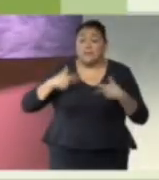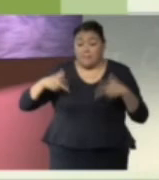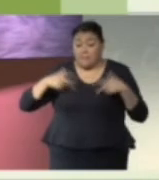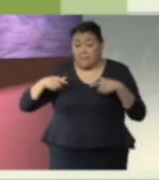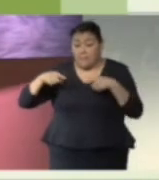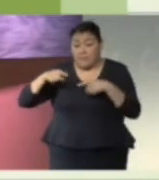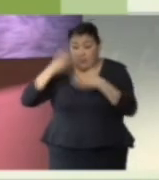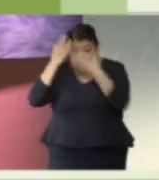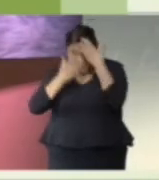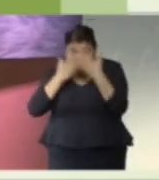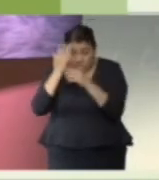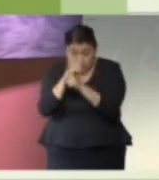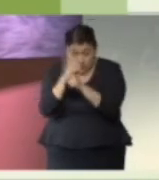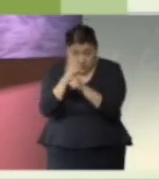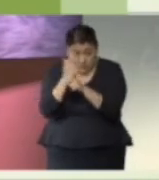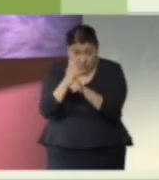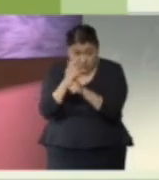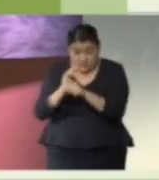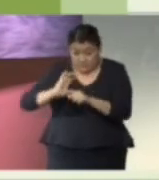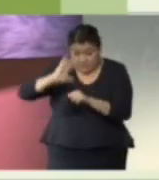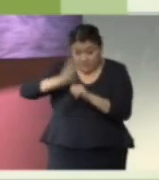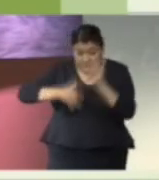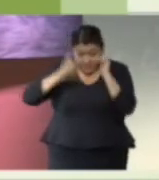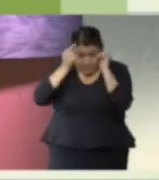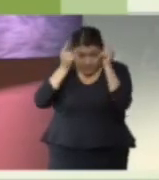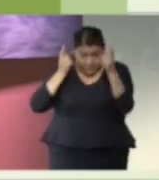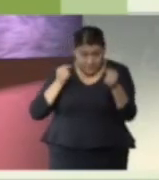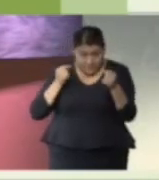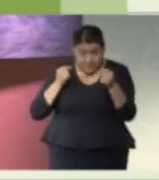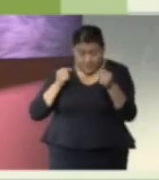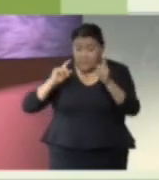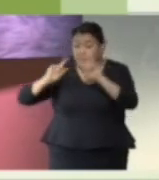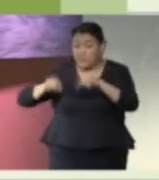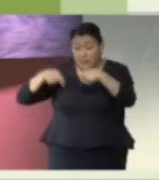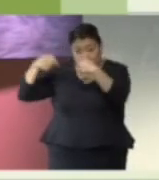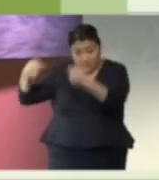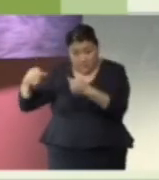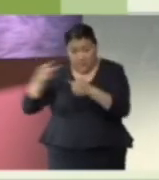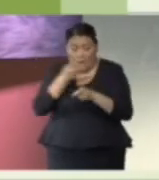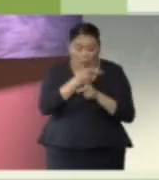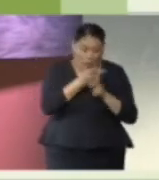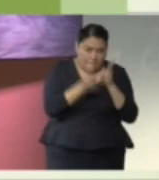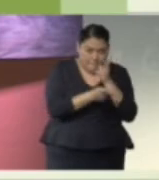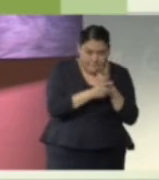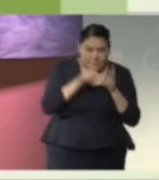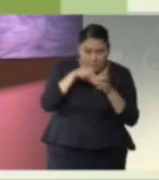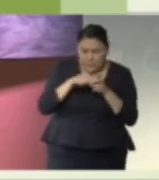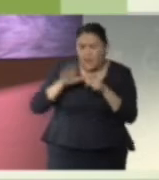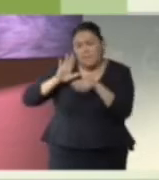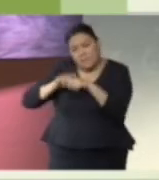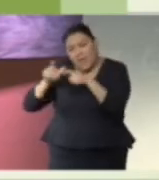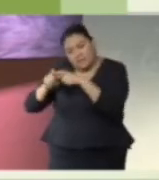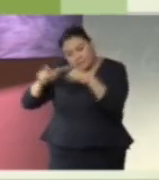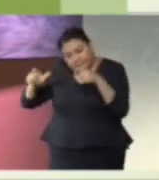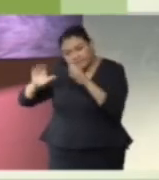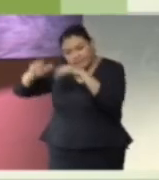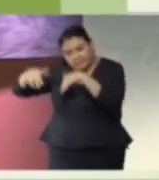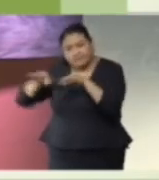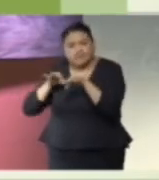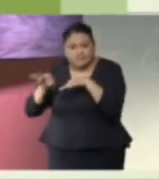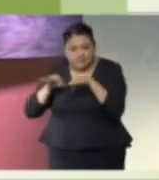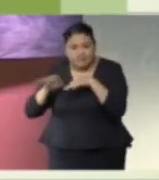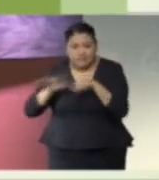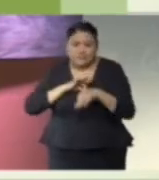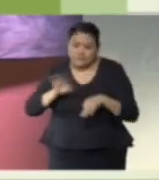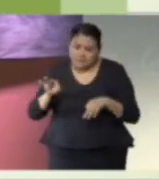en el nivel de educación superior o medio superior, hay posibilidades, hay mayores probabilidades de que